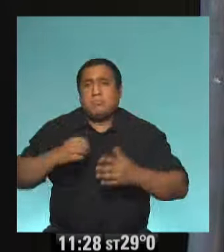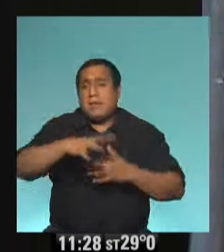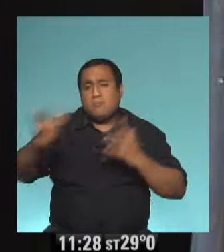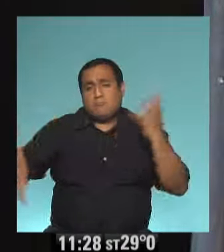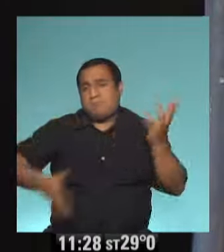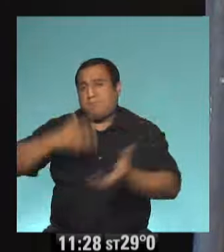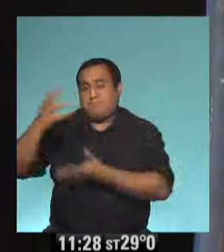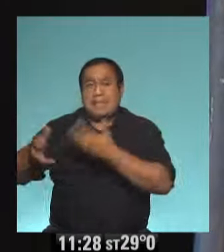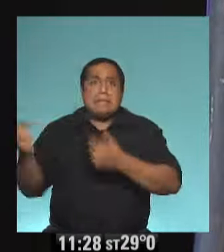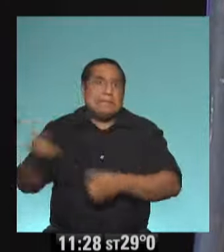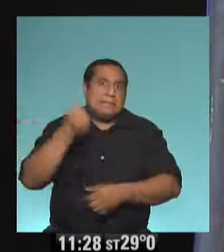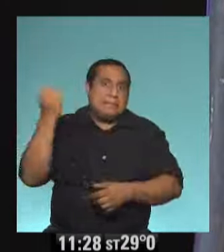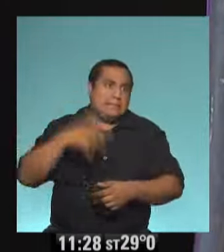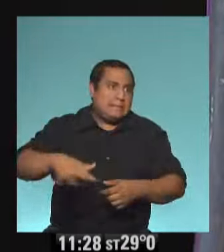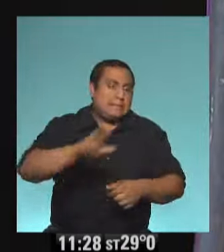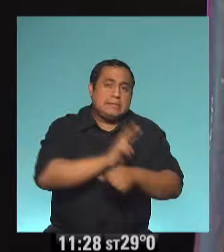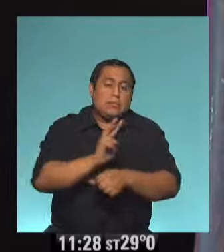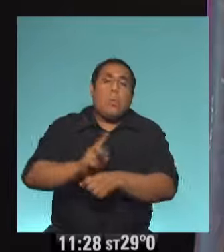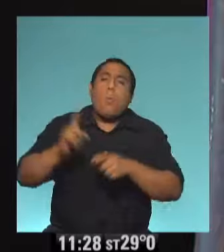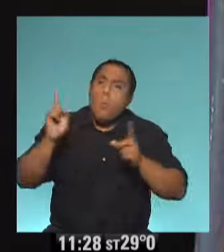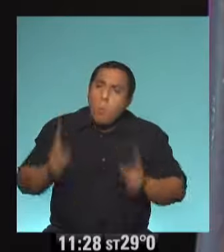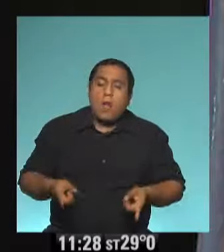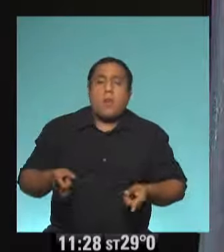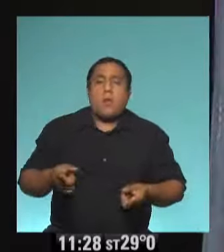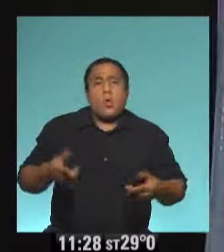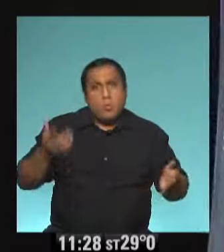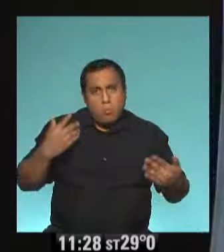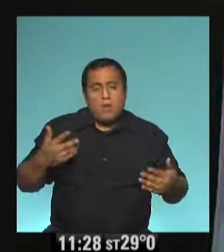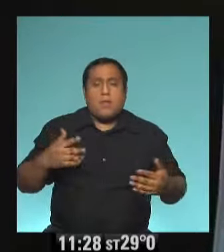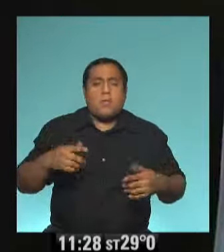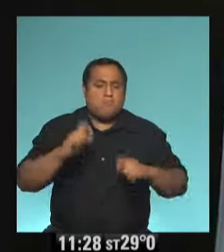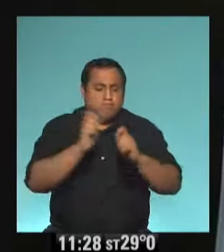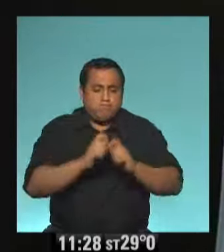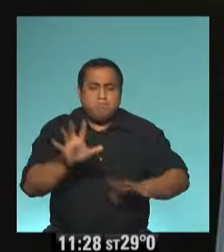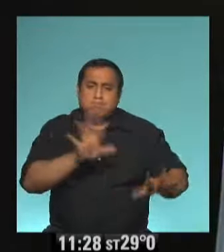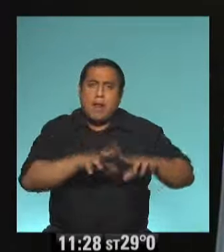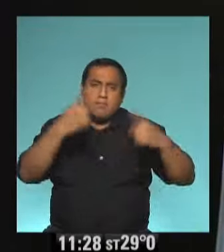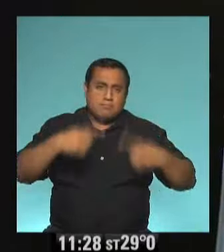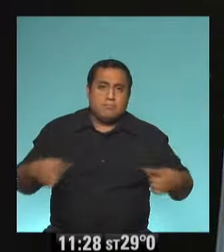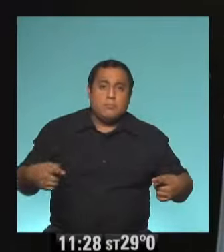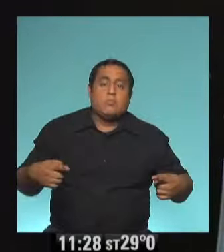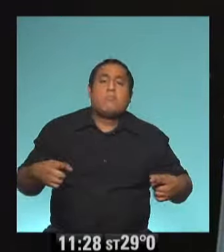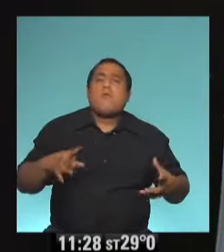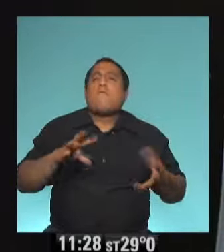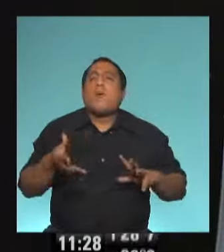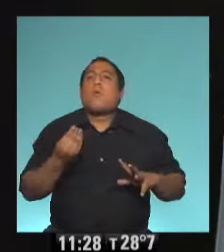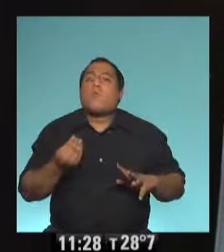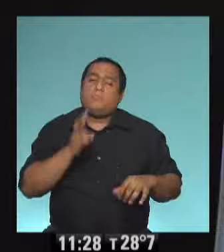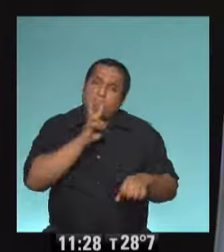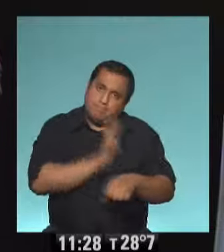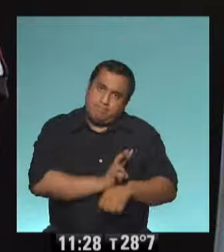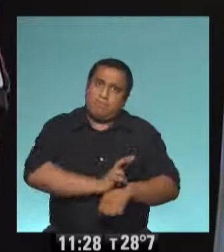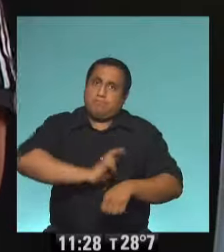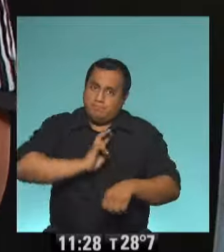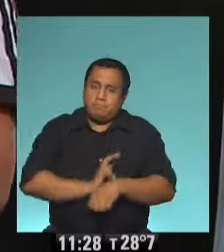que es muy importante cuidarlo, pero que de todos modos igual se puede seguir fabricando cosas de una forma justamente cuidadosa. Y